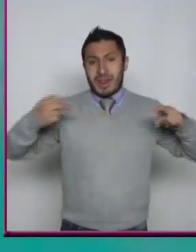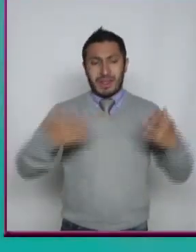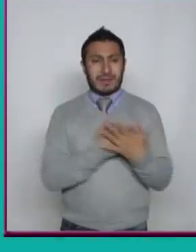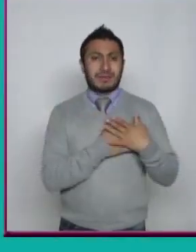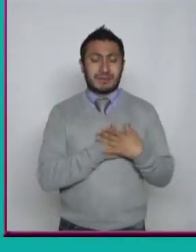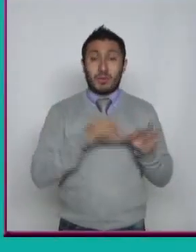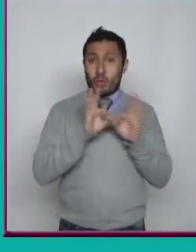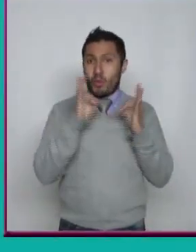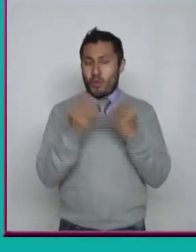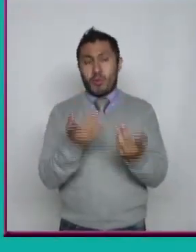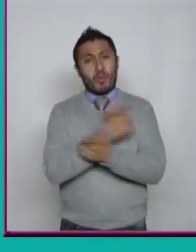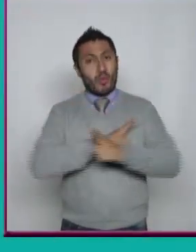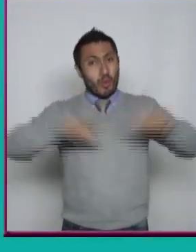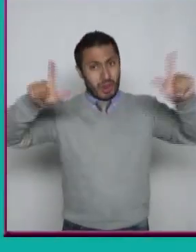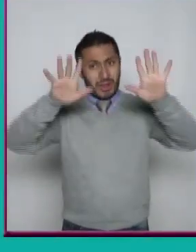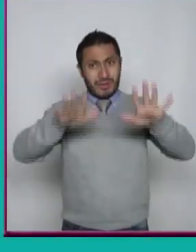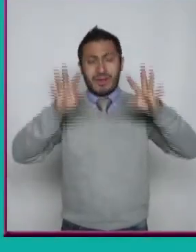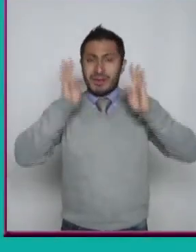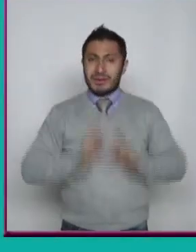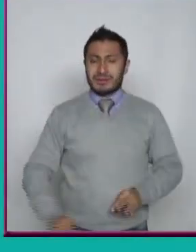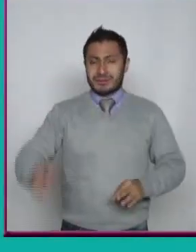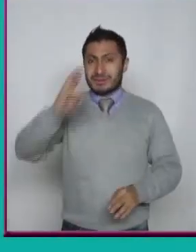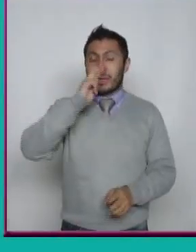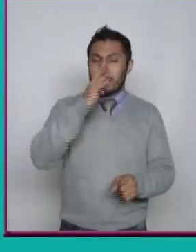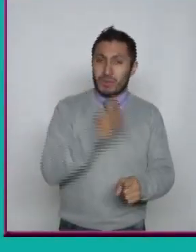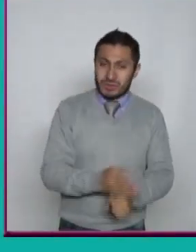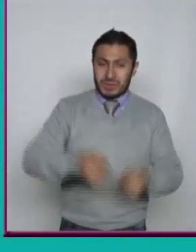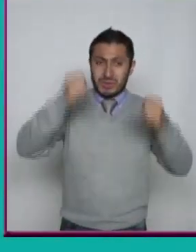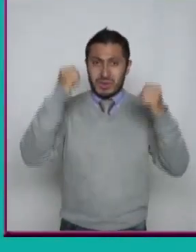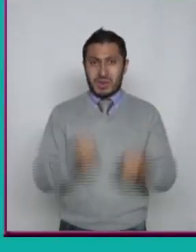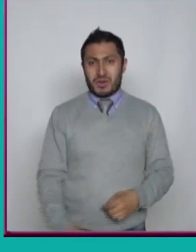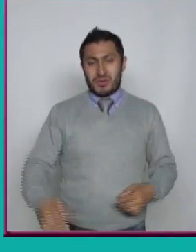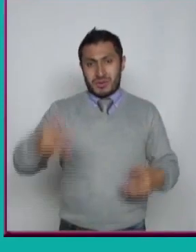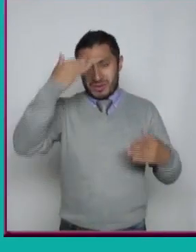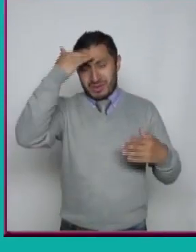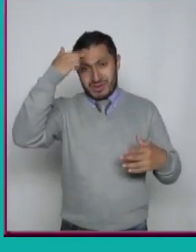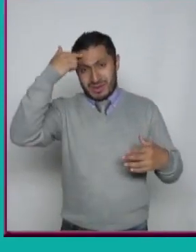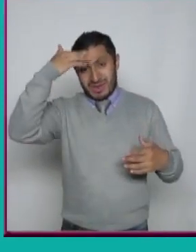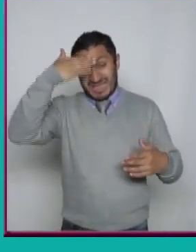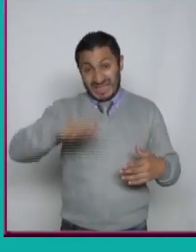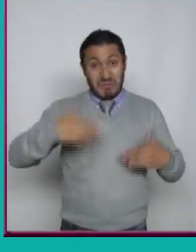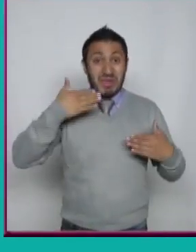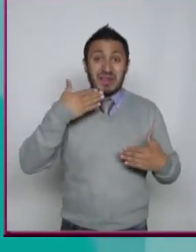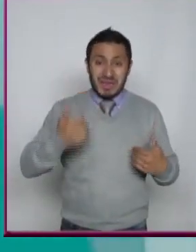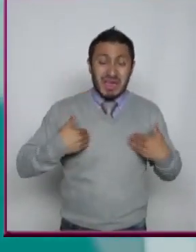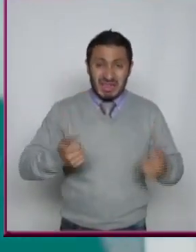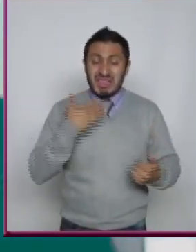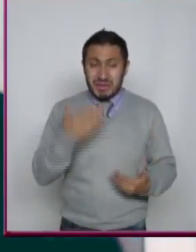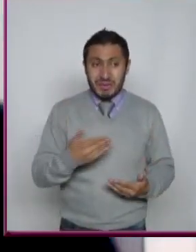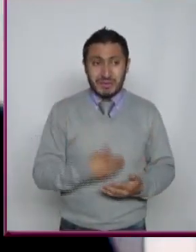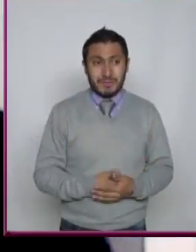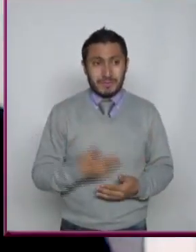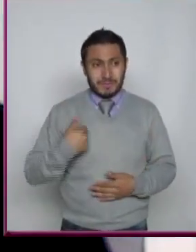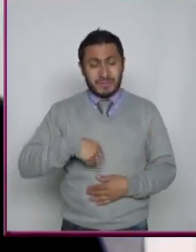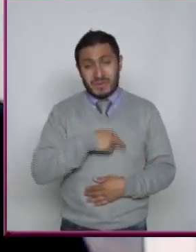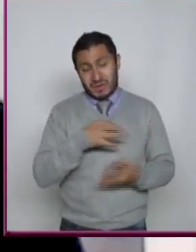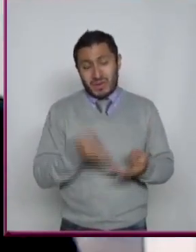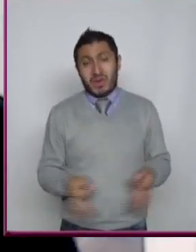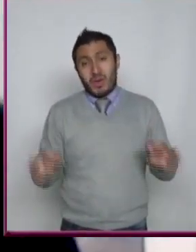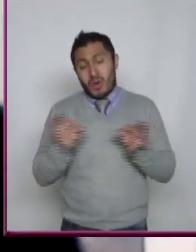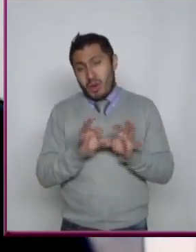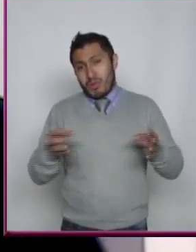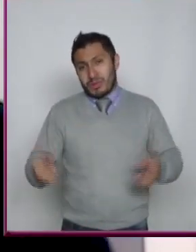amorosa de forma libre, consciente y segura, algo que a veces nosotros y nosotras tampoco sabemos hacer, y que entonces vale la pena que nosotros y